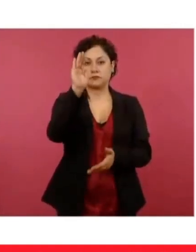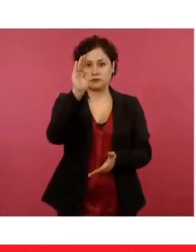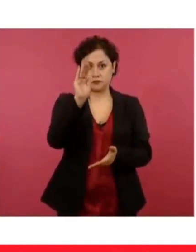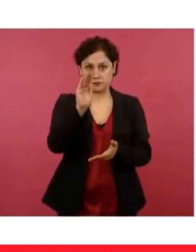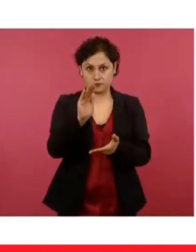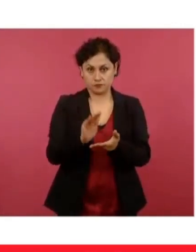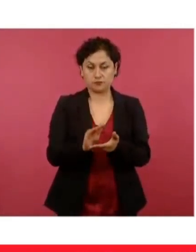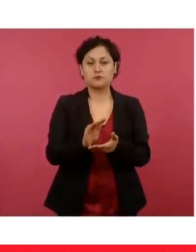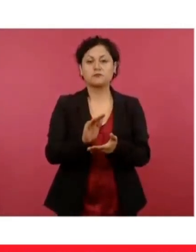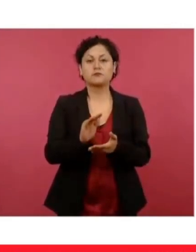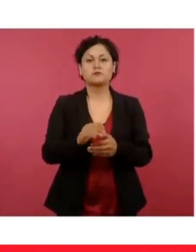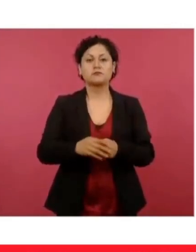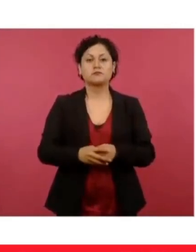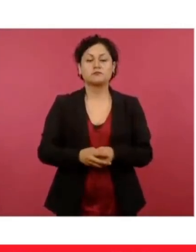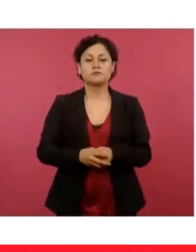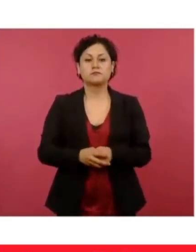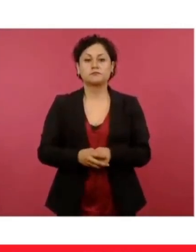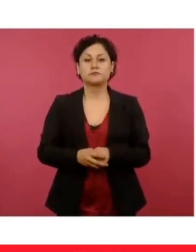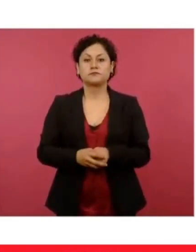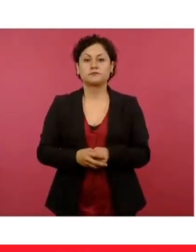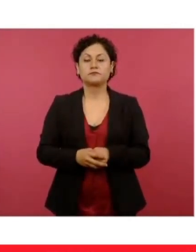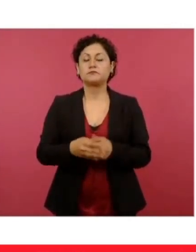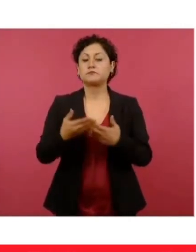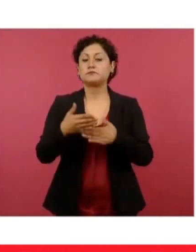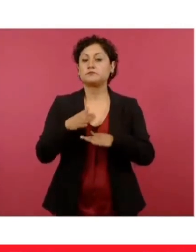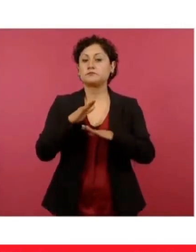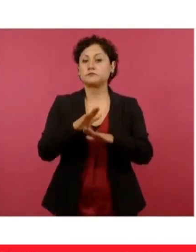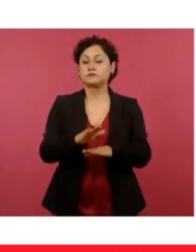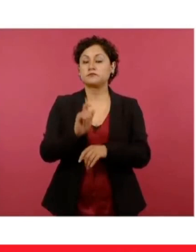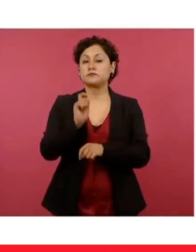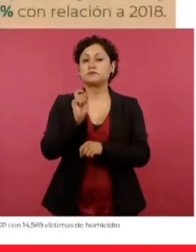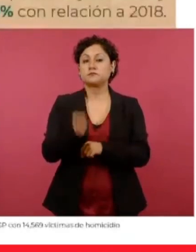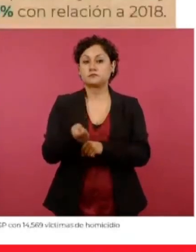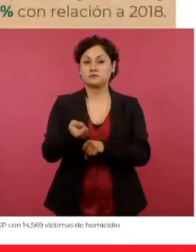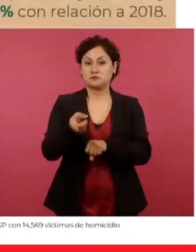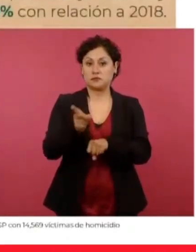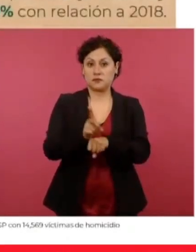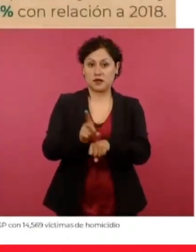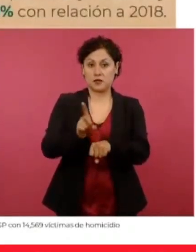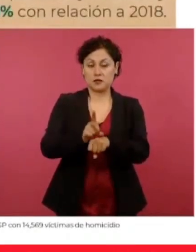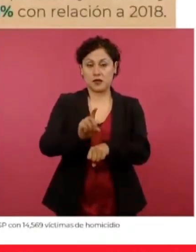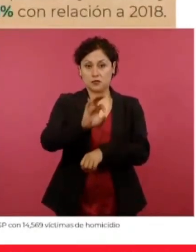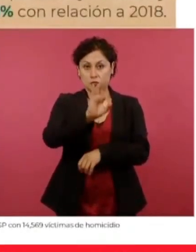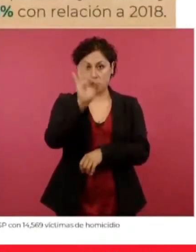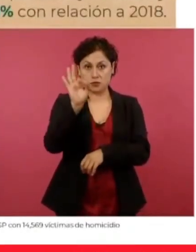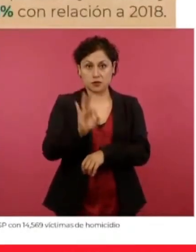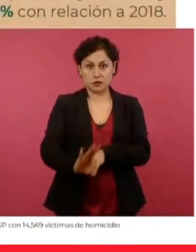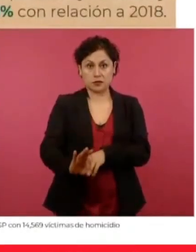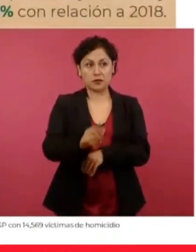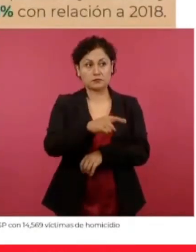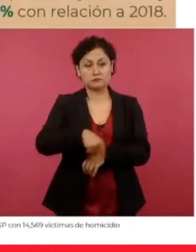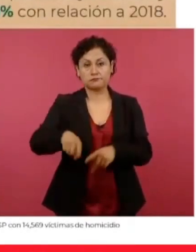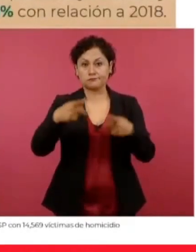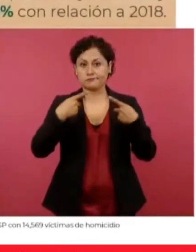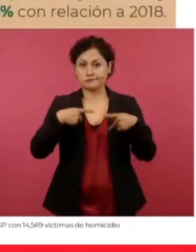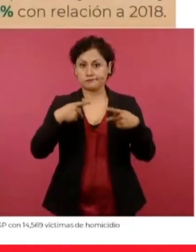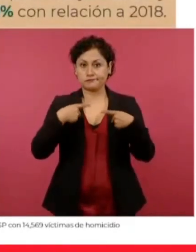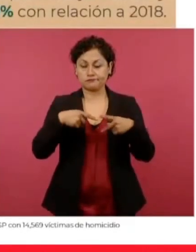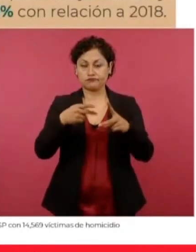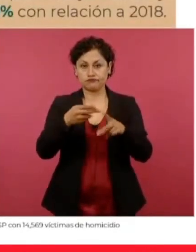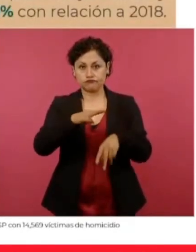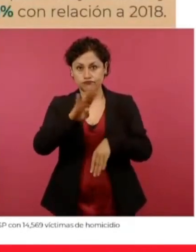baja adelante en relación con el promedio diario de víctimas eh tenemos el